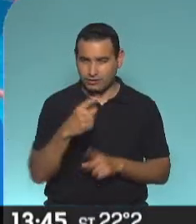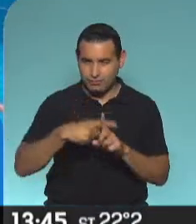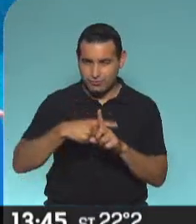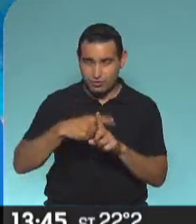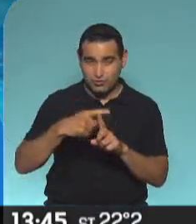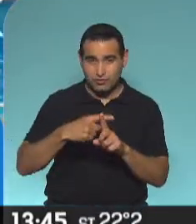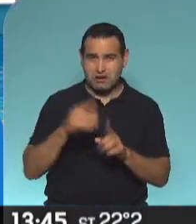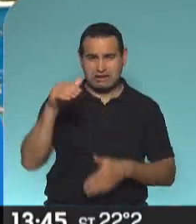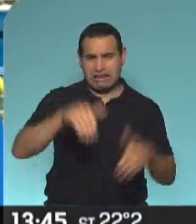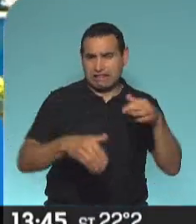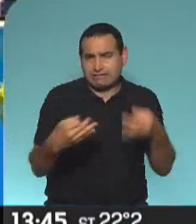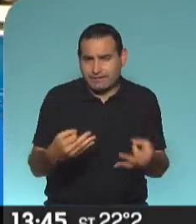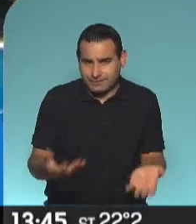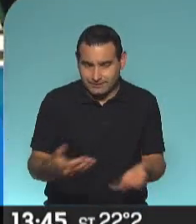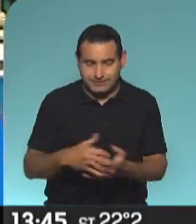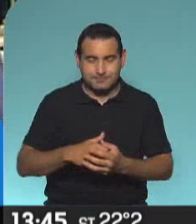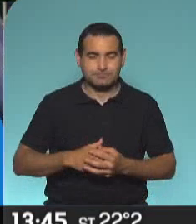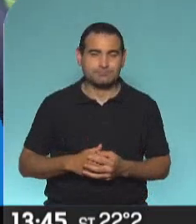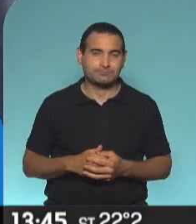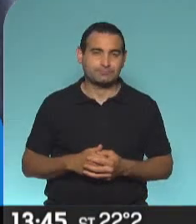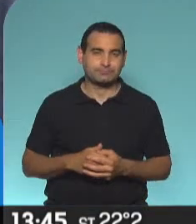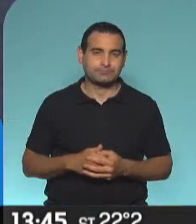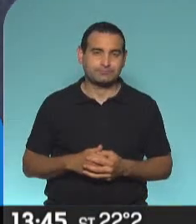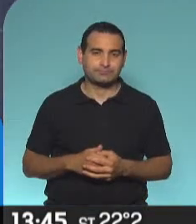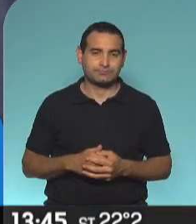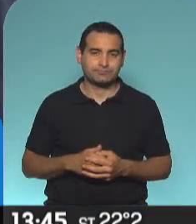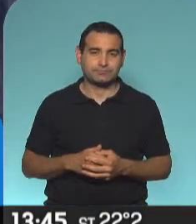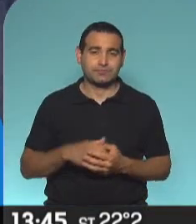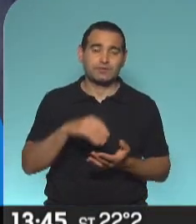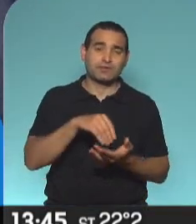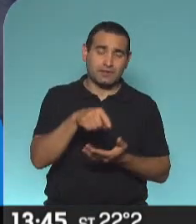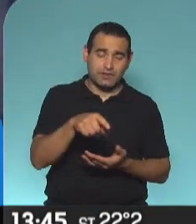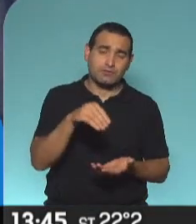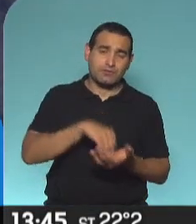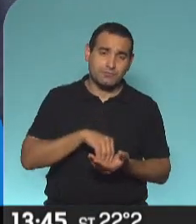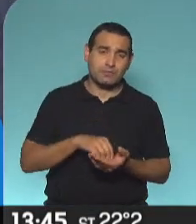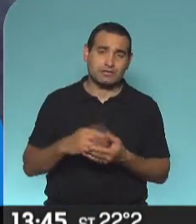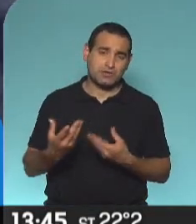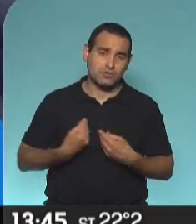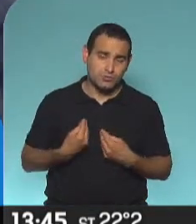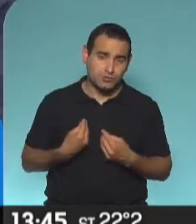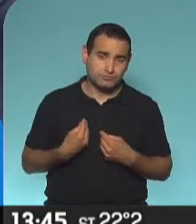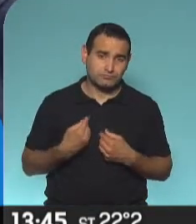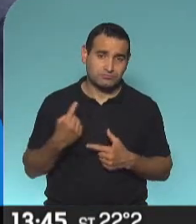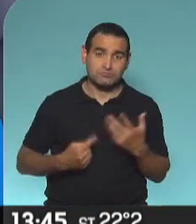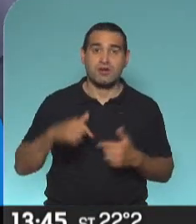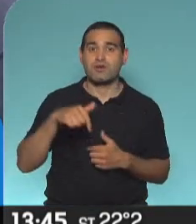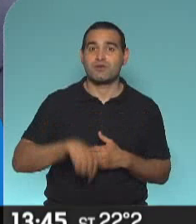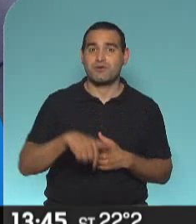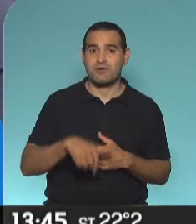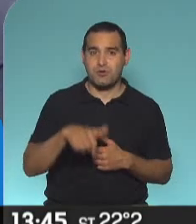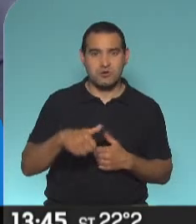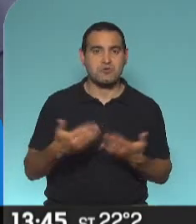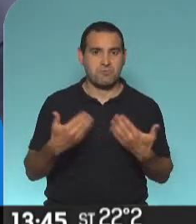el nado está bien. Así que bueno, en base a eso y a la ayuda que fuimos recibiendo también, hoy está en